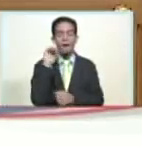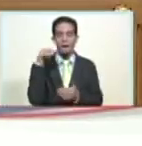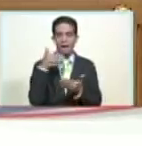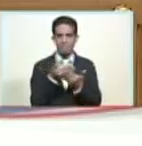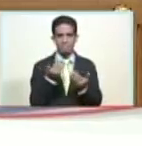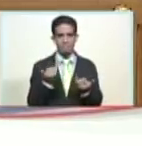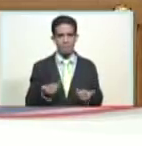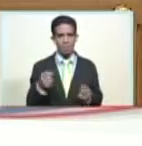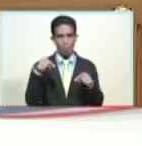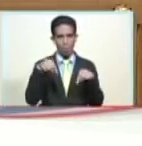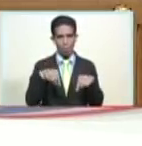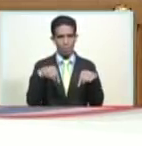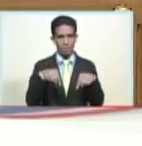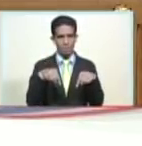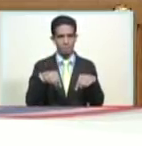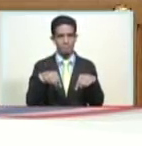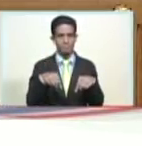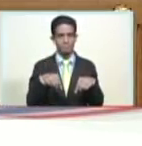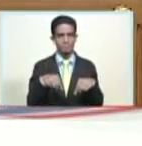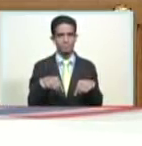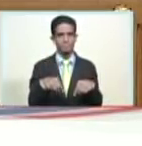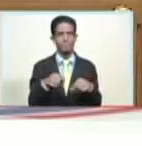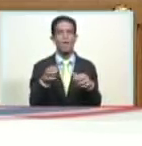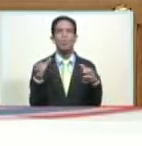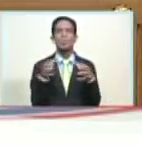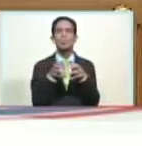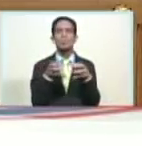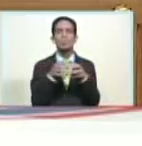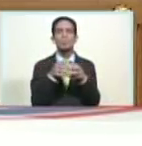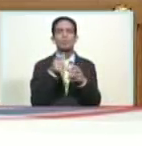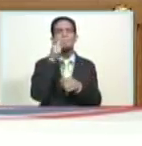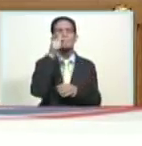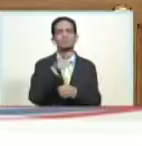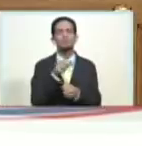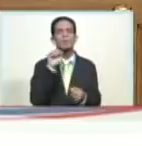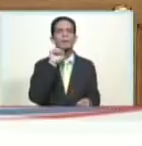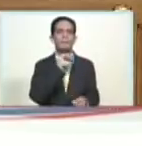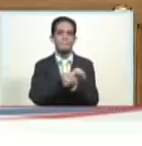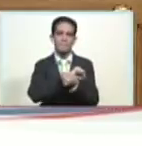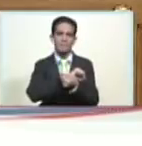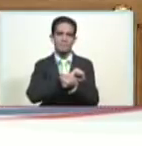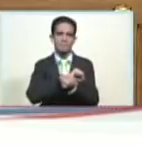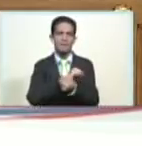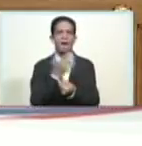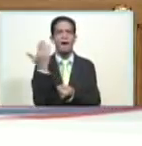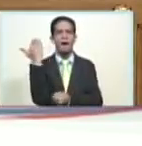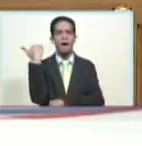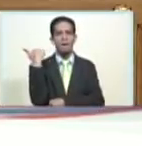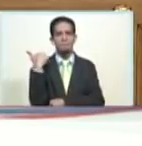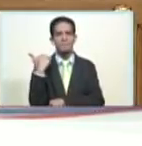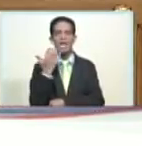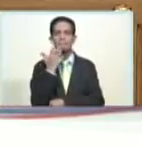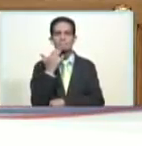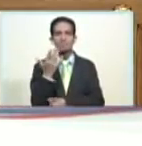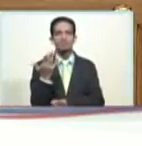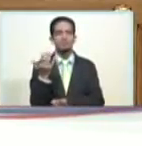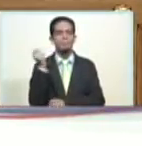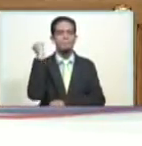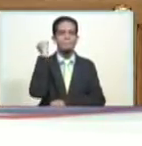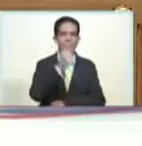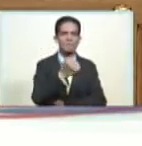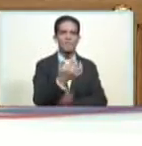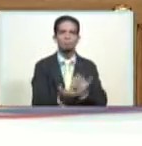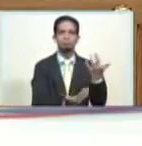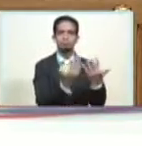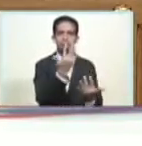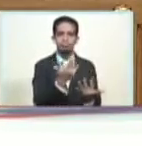hoy. Hay un conjunto de personas detenidas por causas de haber cometido delitos,